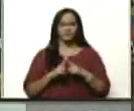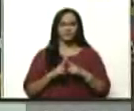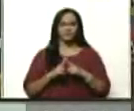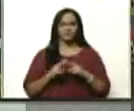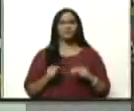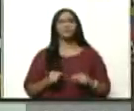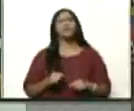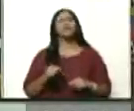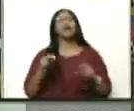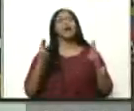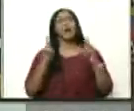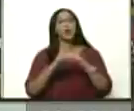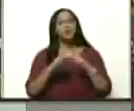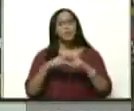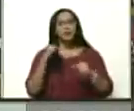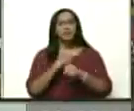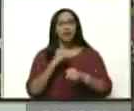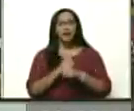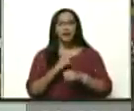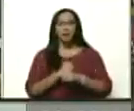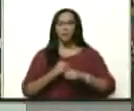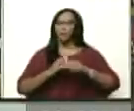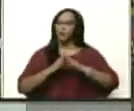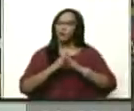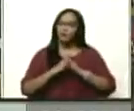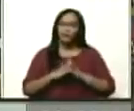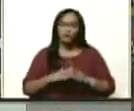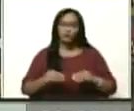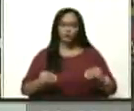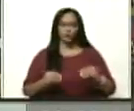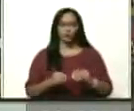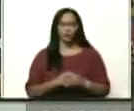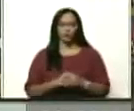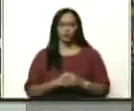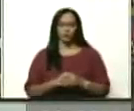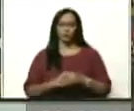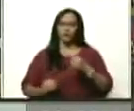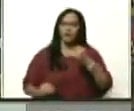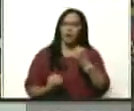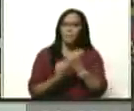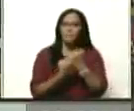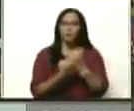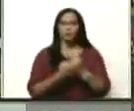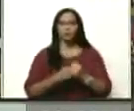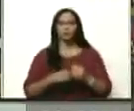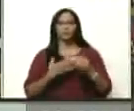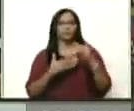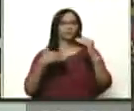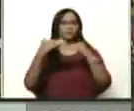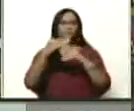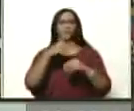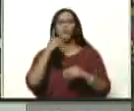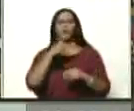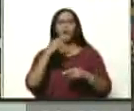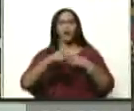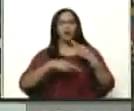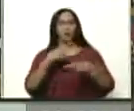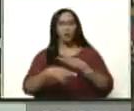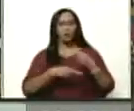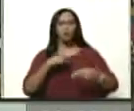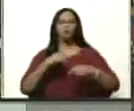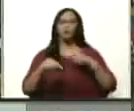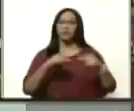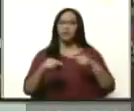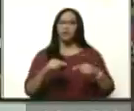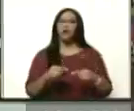La conocíamos y trabajamos todos, empujamos para allá. El alto mando político de la revolución, dirigido por el